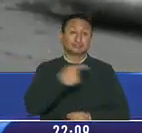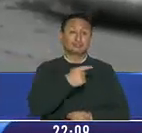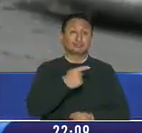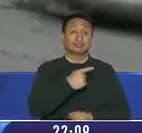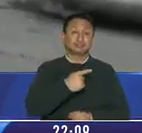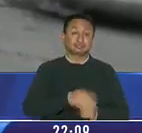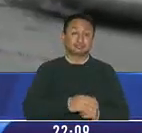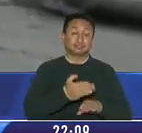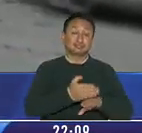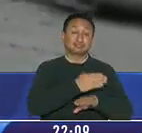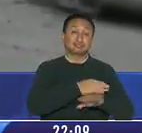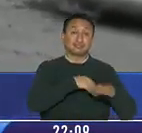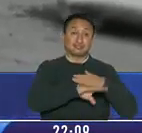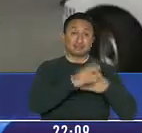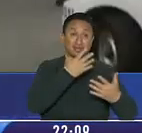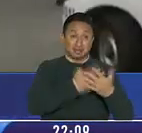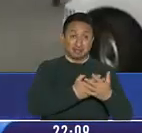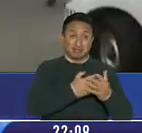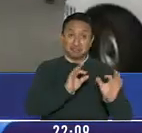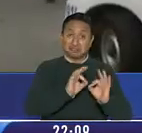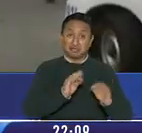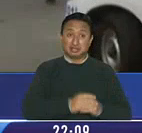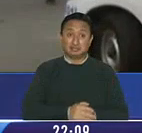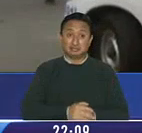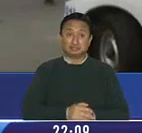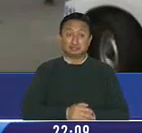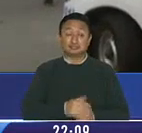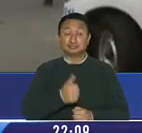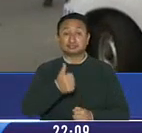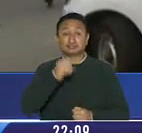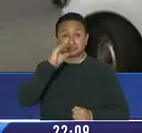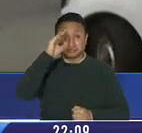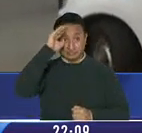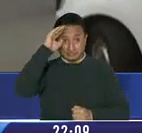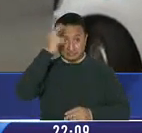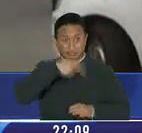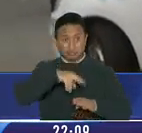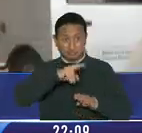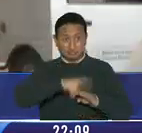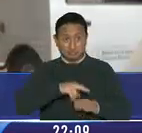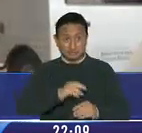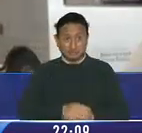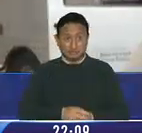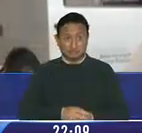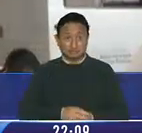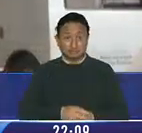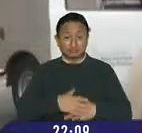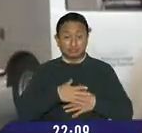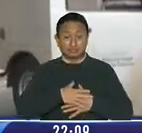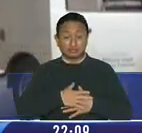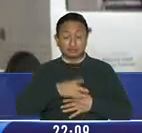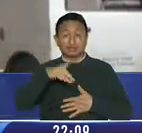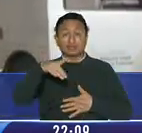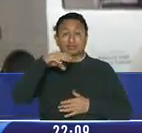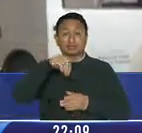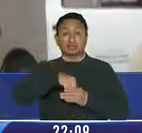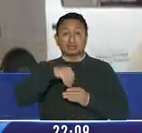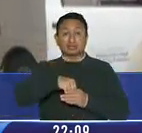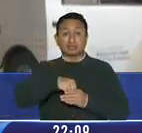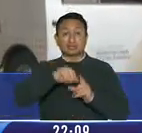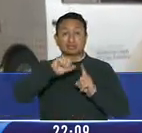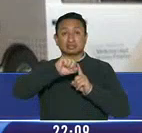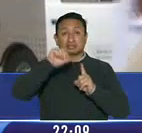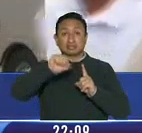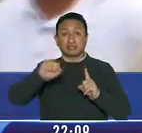no registraba antecedentes penales, según el registro de la Policía Nacional. Nosotros, dentro del sistema CIMNE,